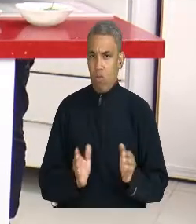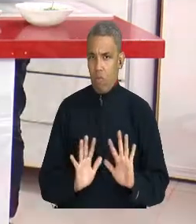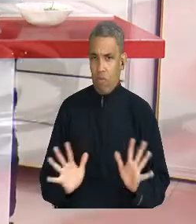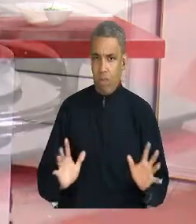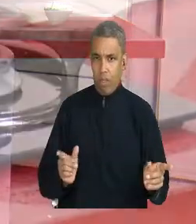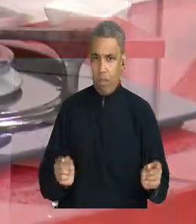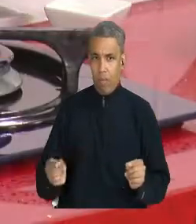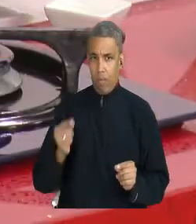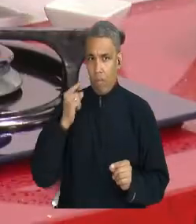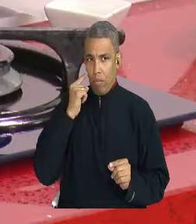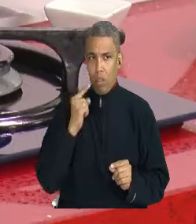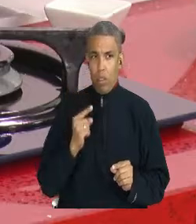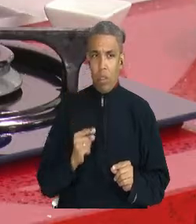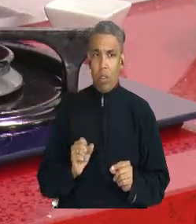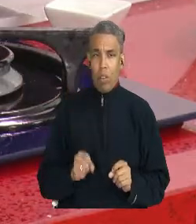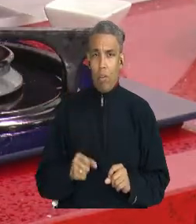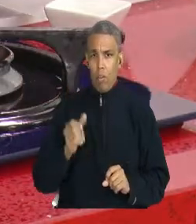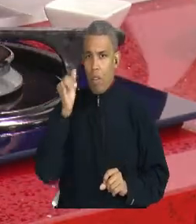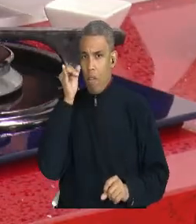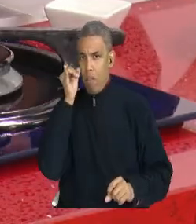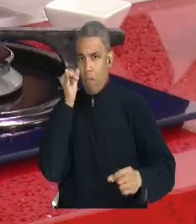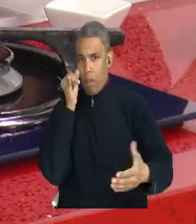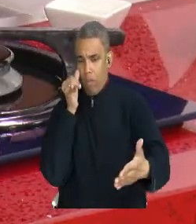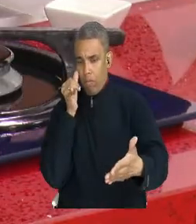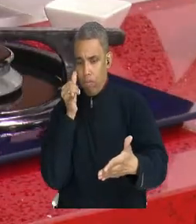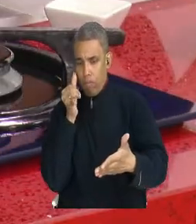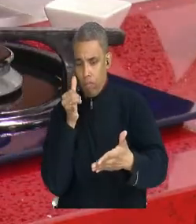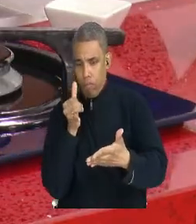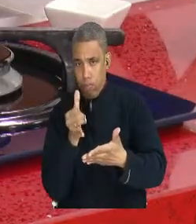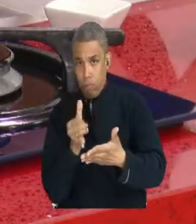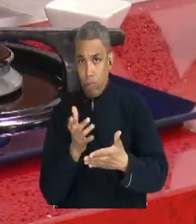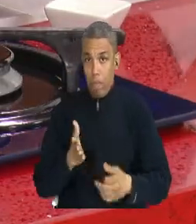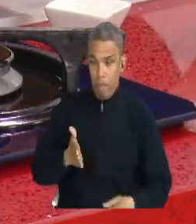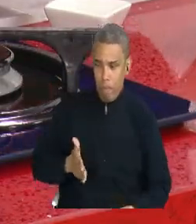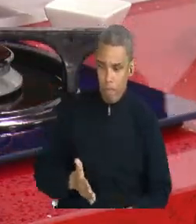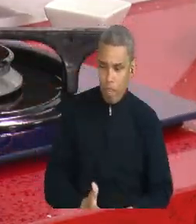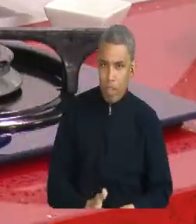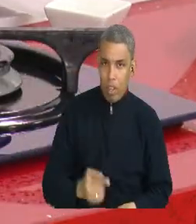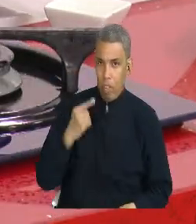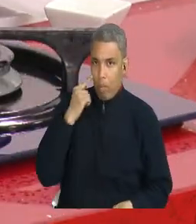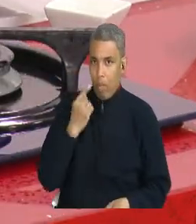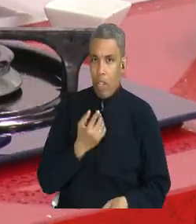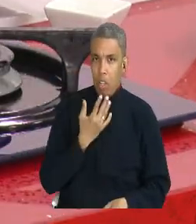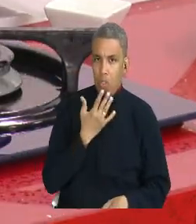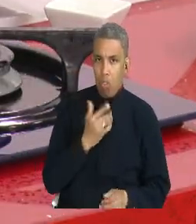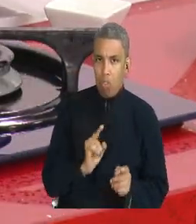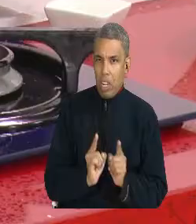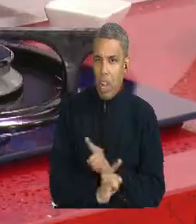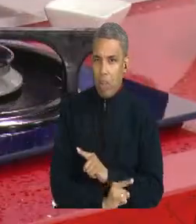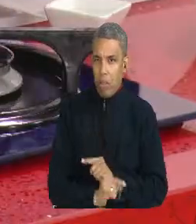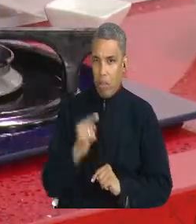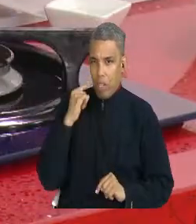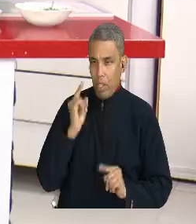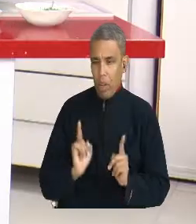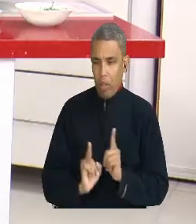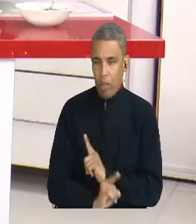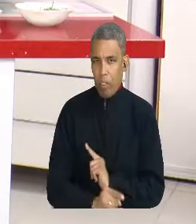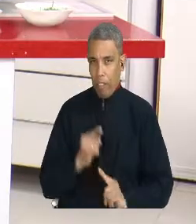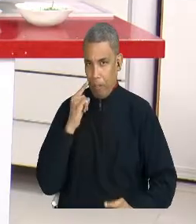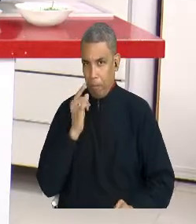si Paulita nos puede marcar un poquitico más nuestro róbalo y ya ven lo dorado que están. Se ve un planito. ¿Pere? Planito.